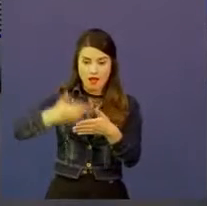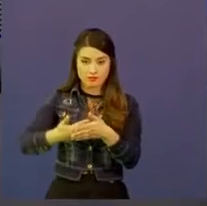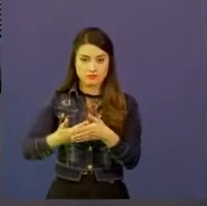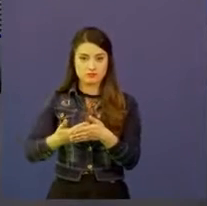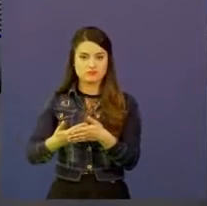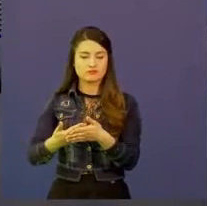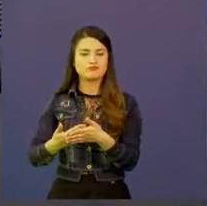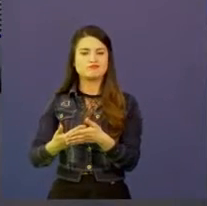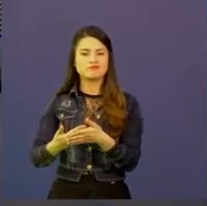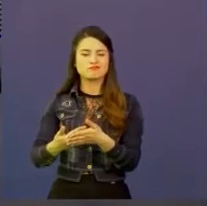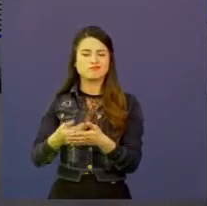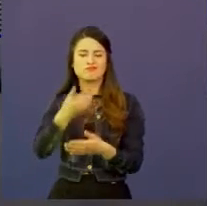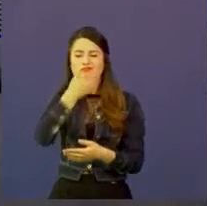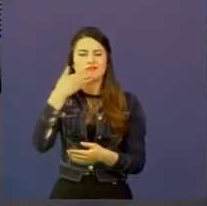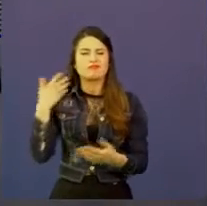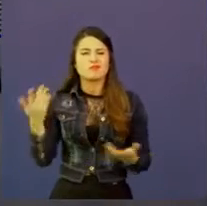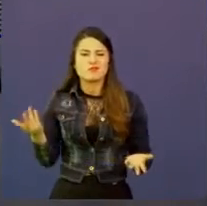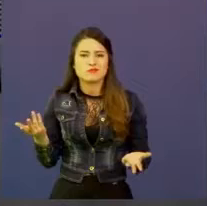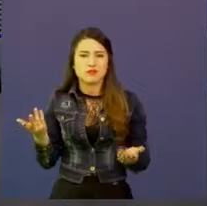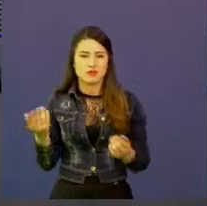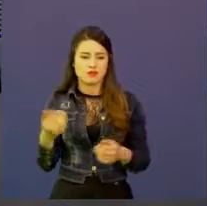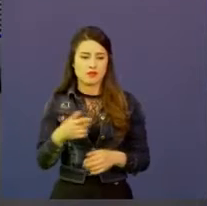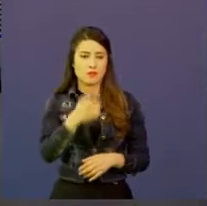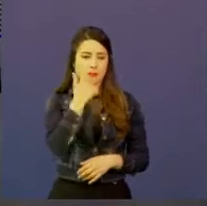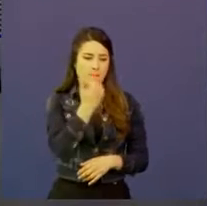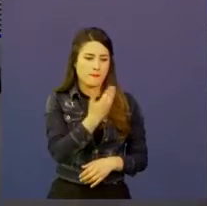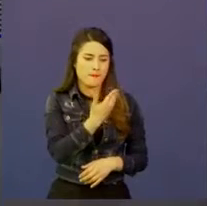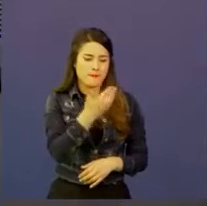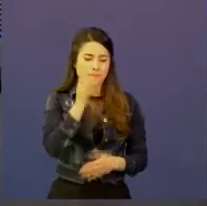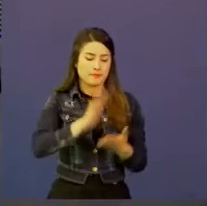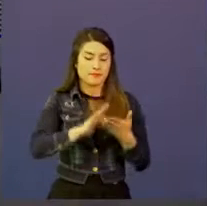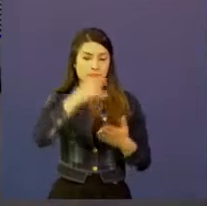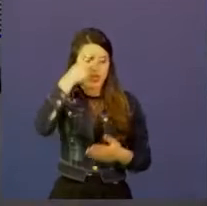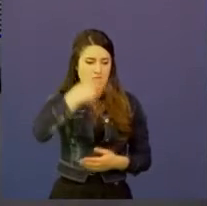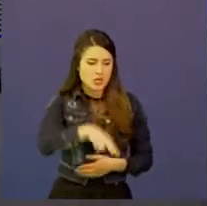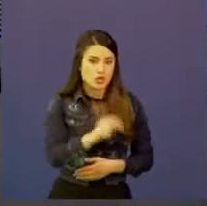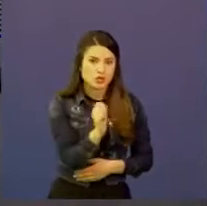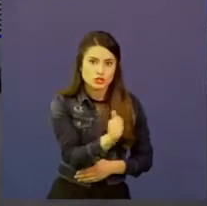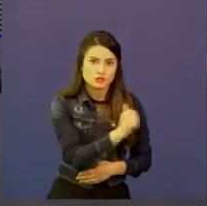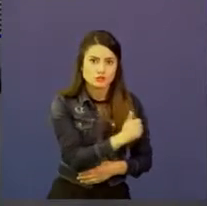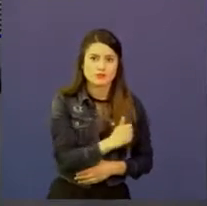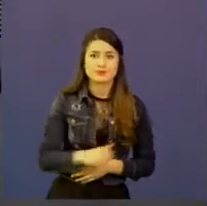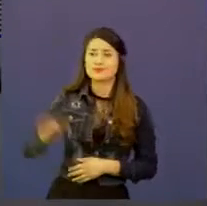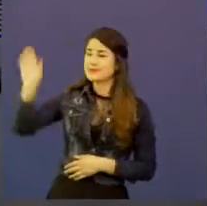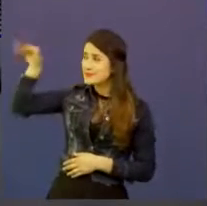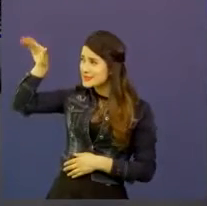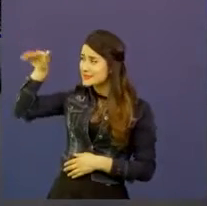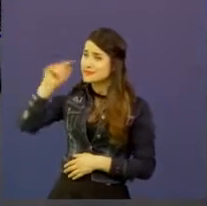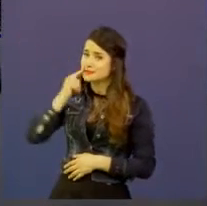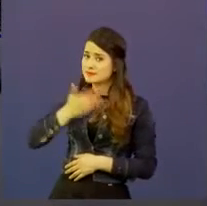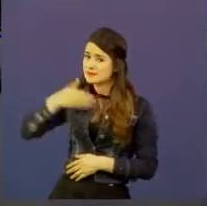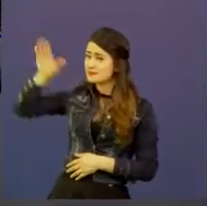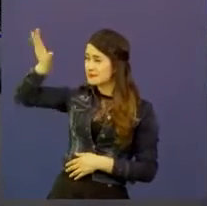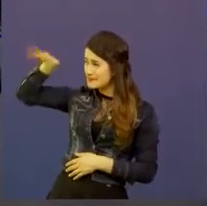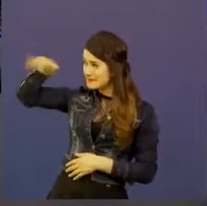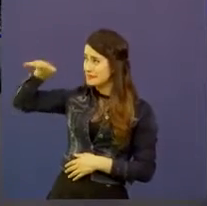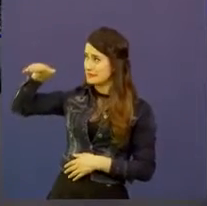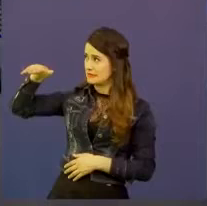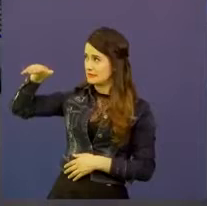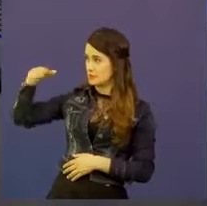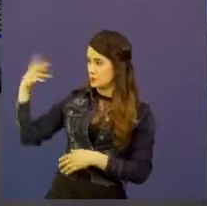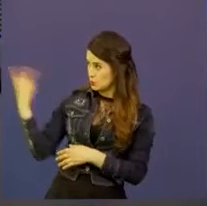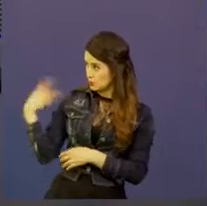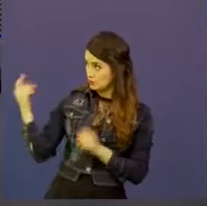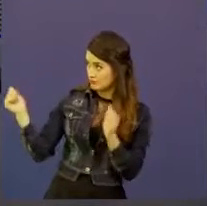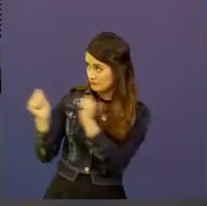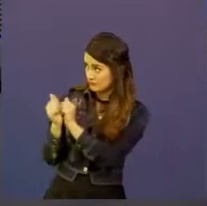mismos hijos le digan a sus papás: papá, yo quiero que tú vengas y te capacites y que compartamos esto